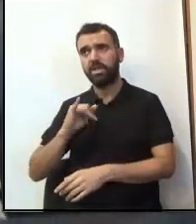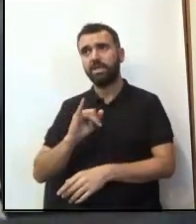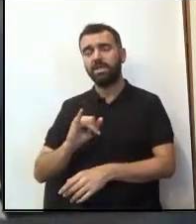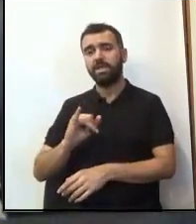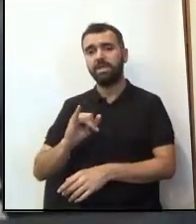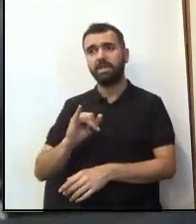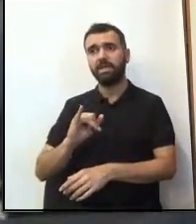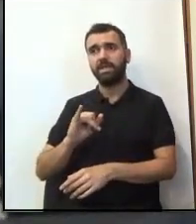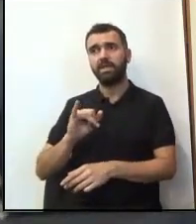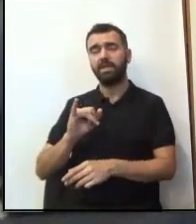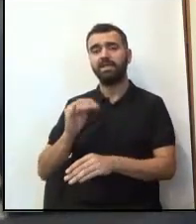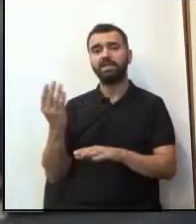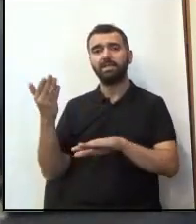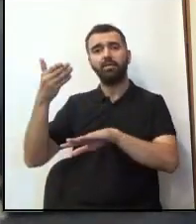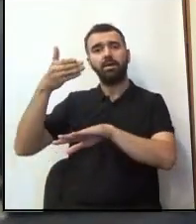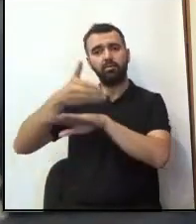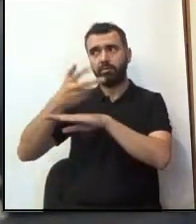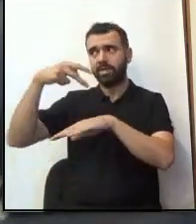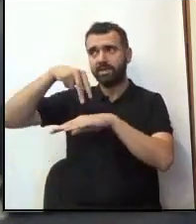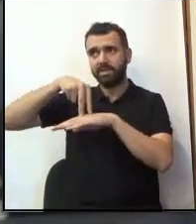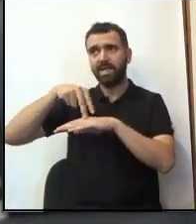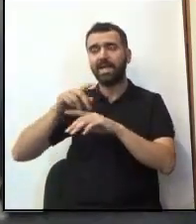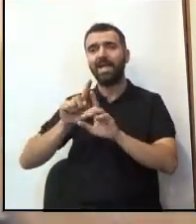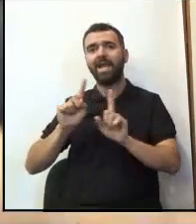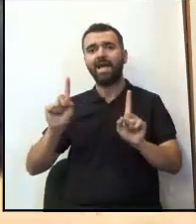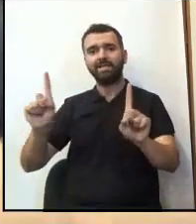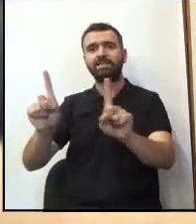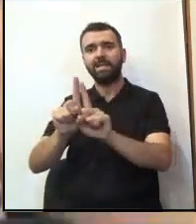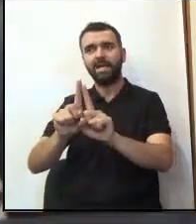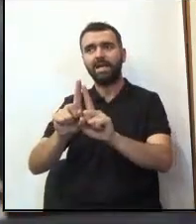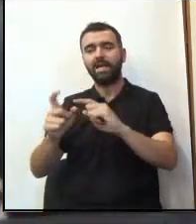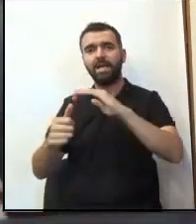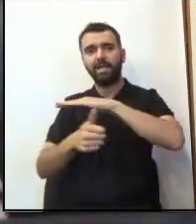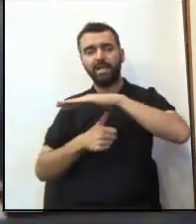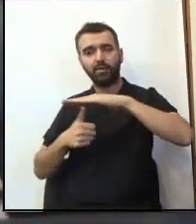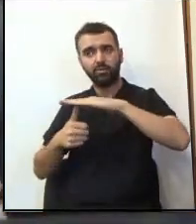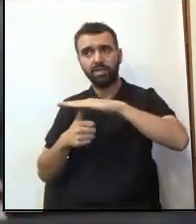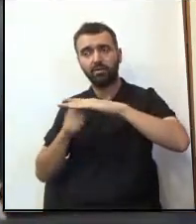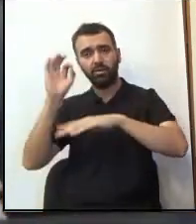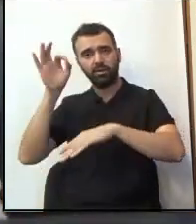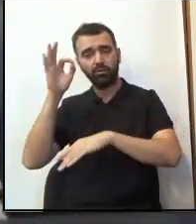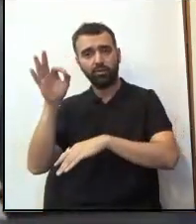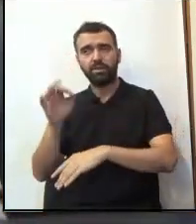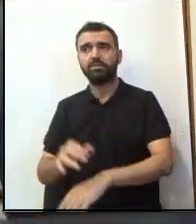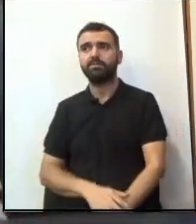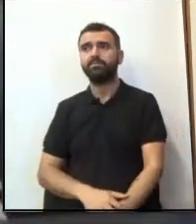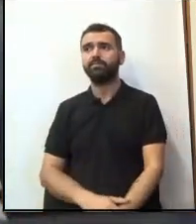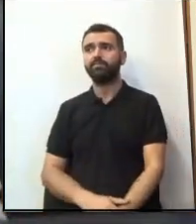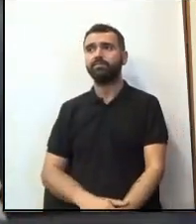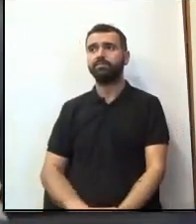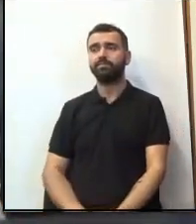es de manera presencial en la sala del Consejo, de reuniones del Consejo,